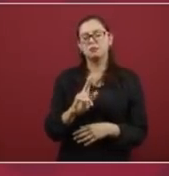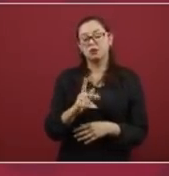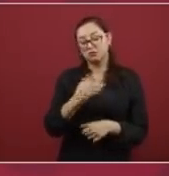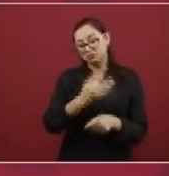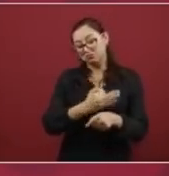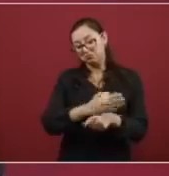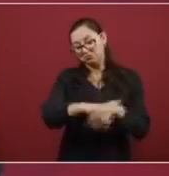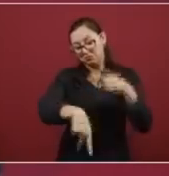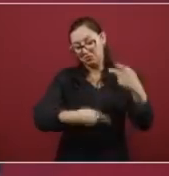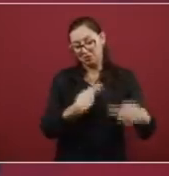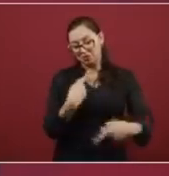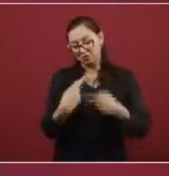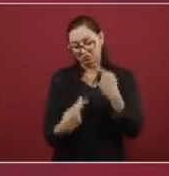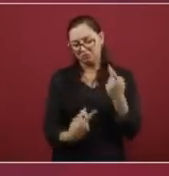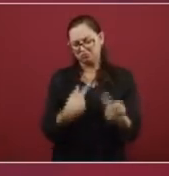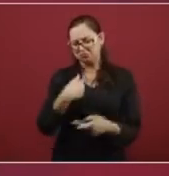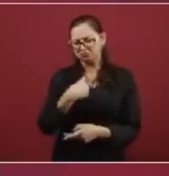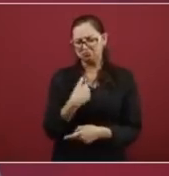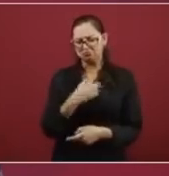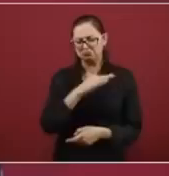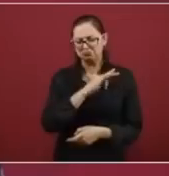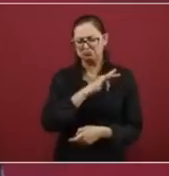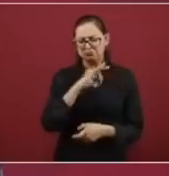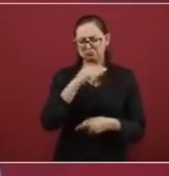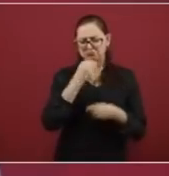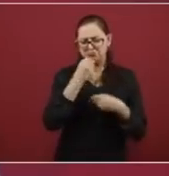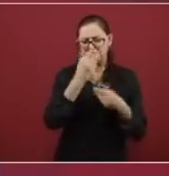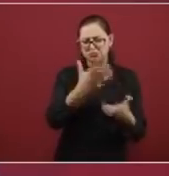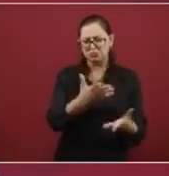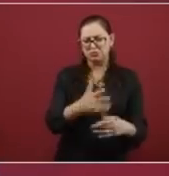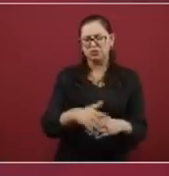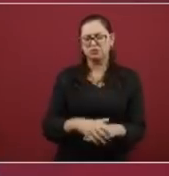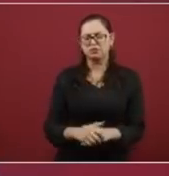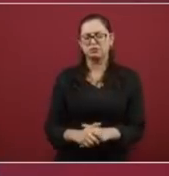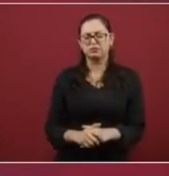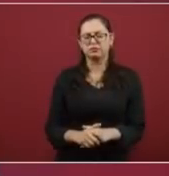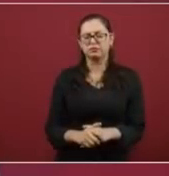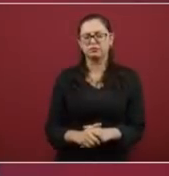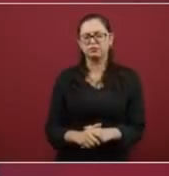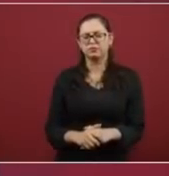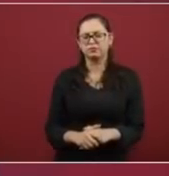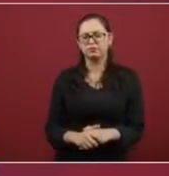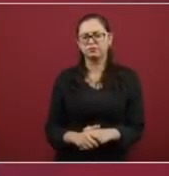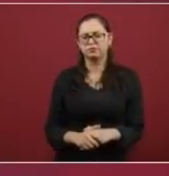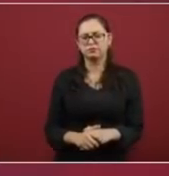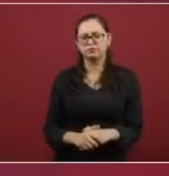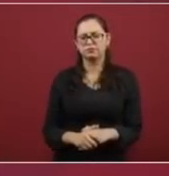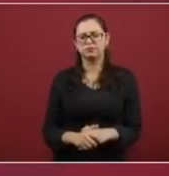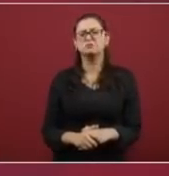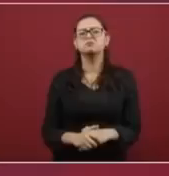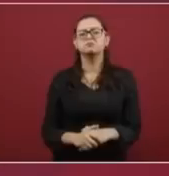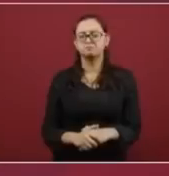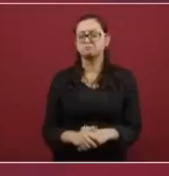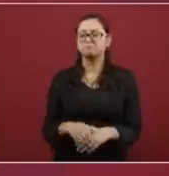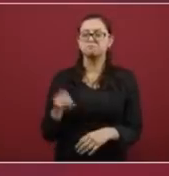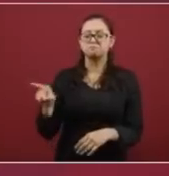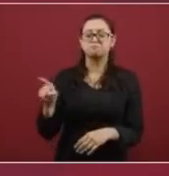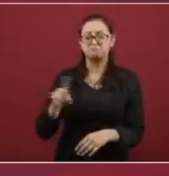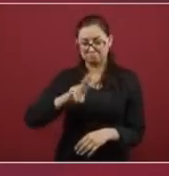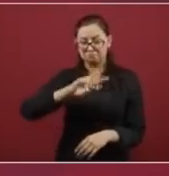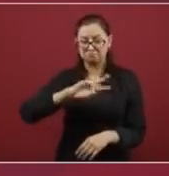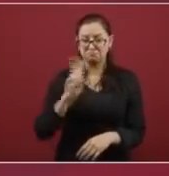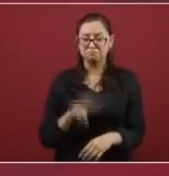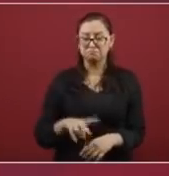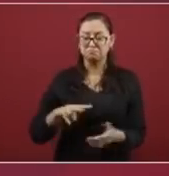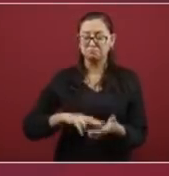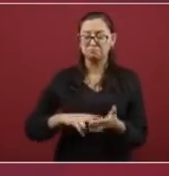preguntas, contamos con esa voluntad de parte